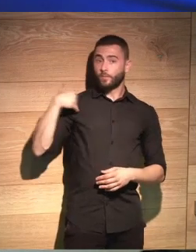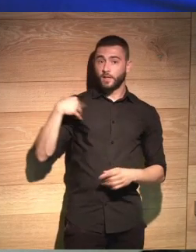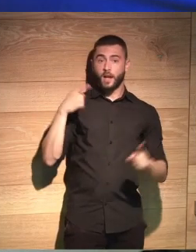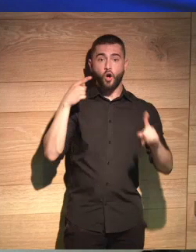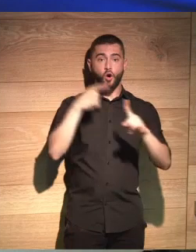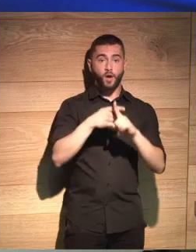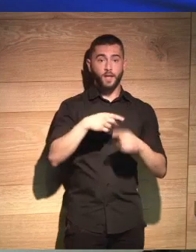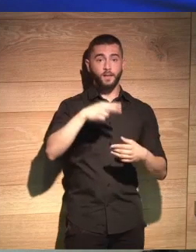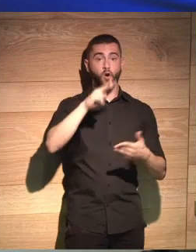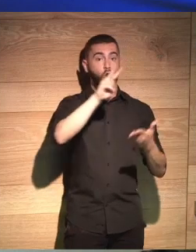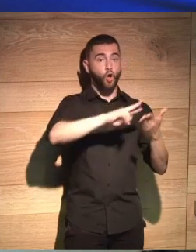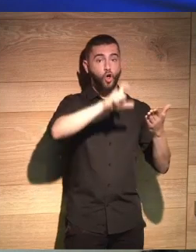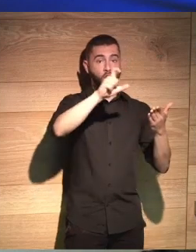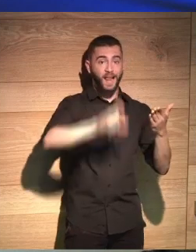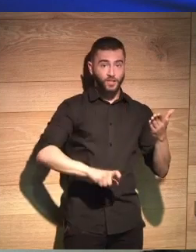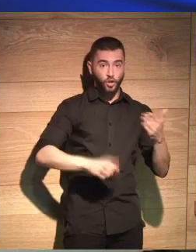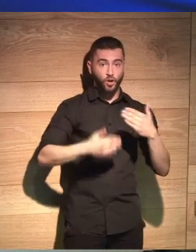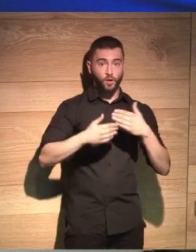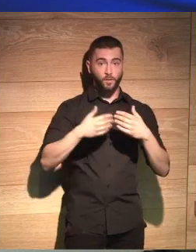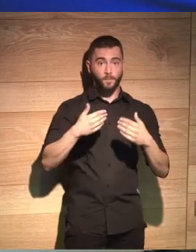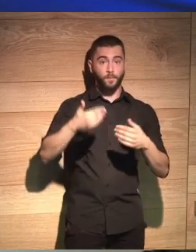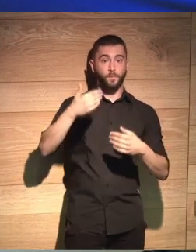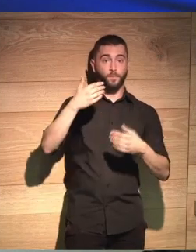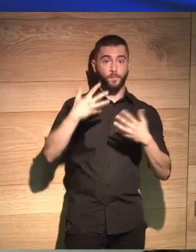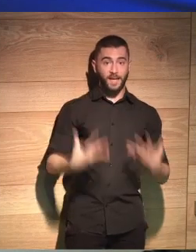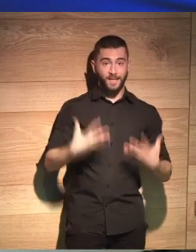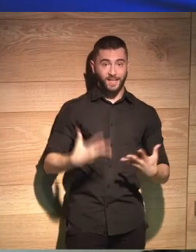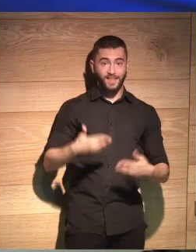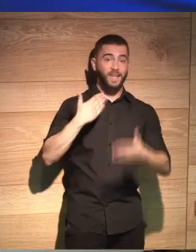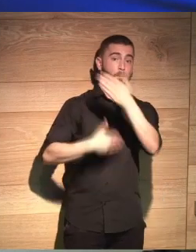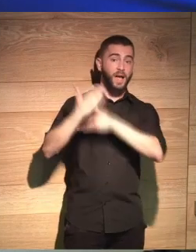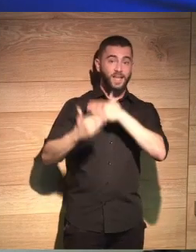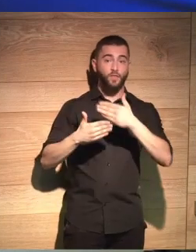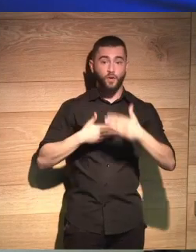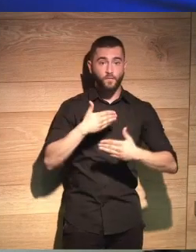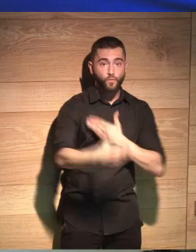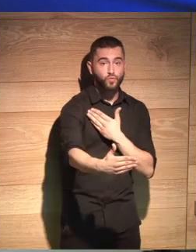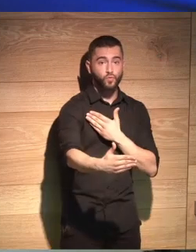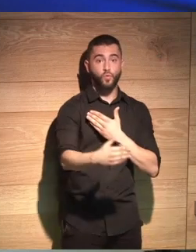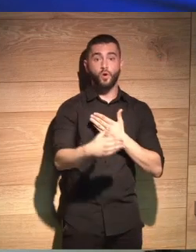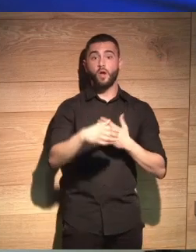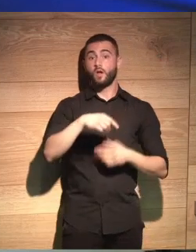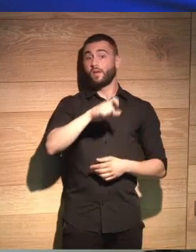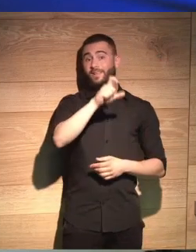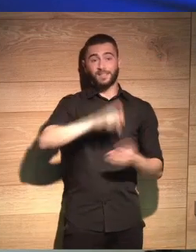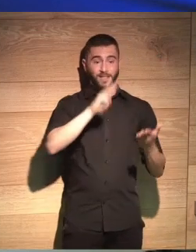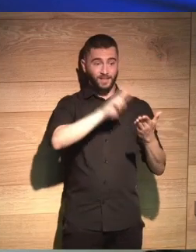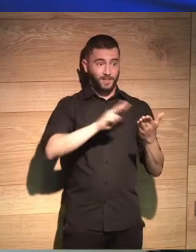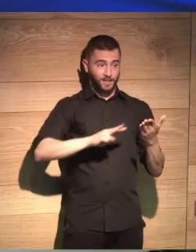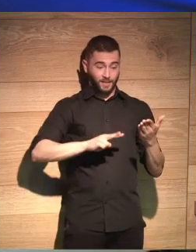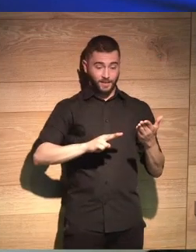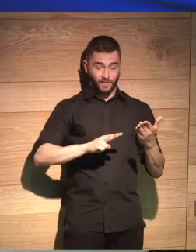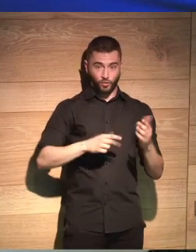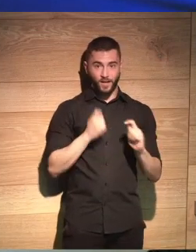del presente, del pasado y del futuro, a un solo lector, que sería yo mismo en el tiempo. Porque si no, ¿a dónde voy a